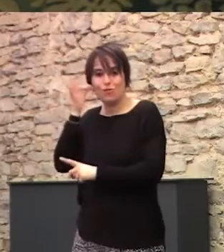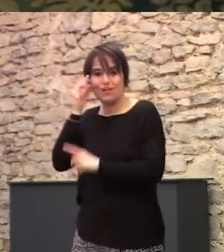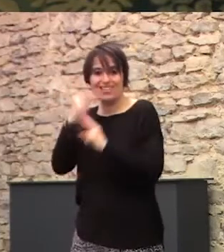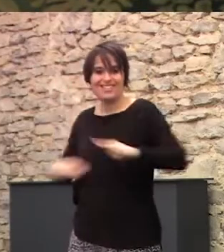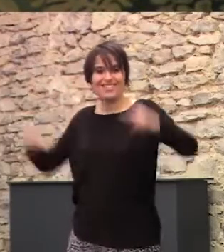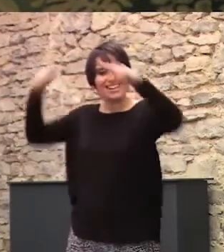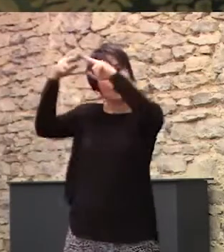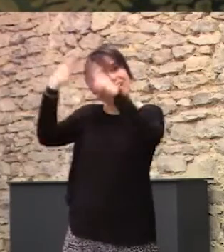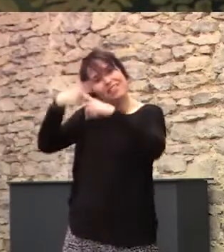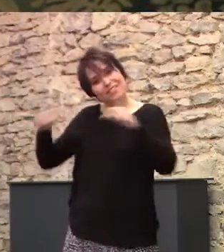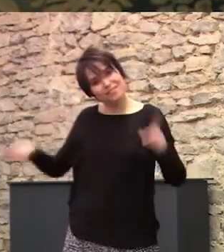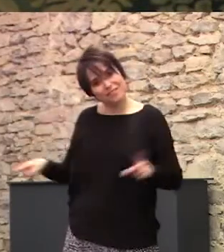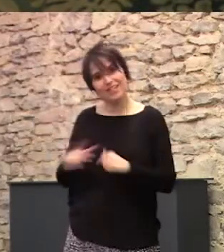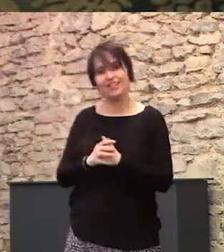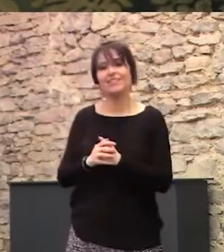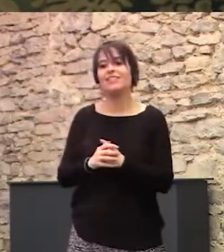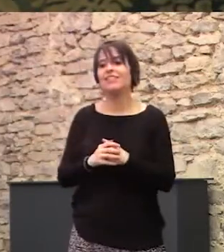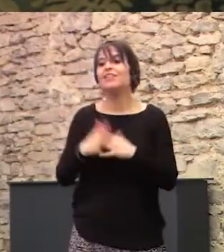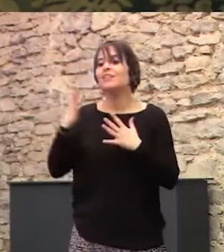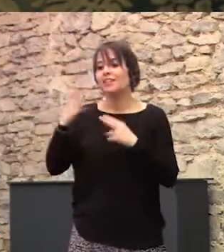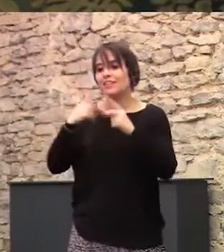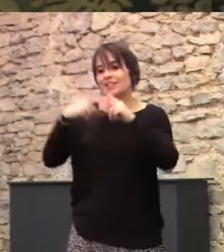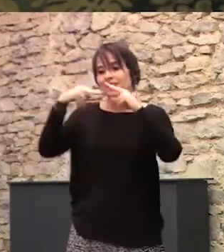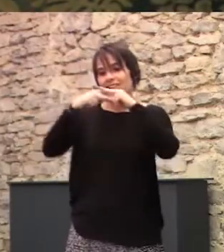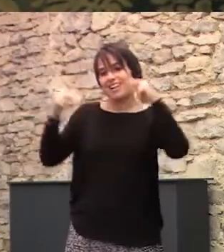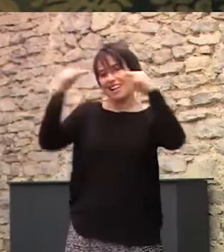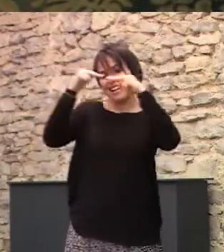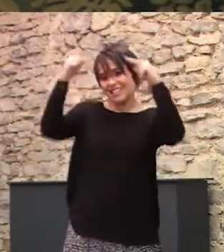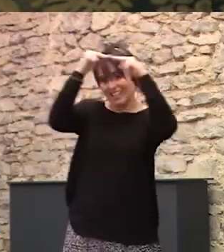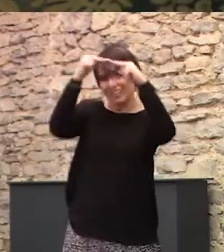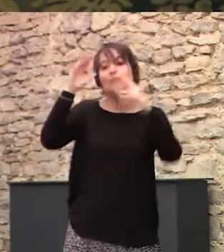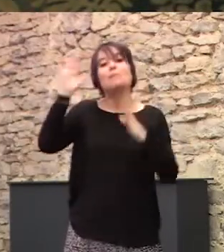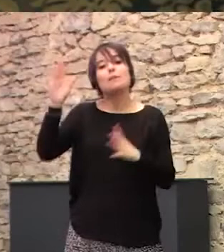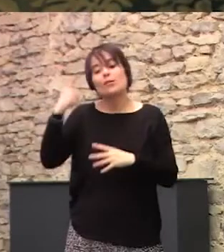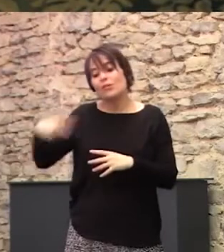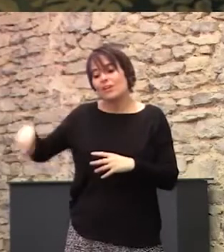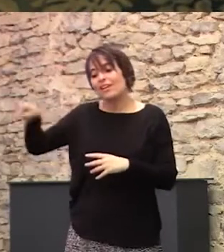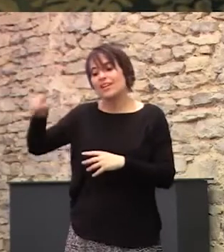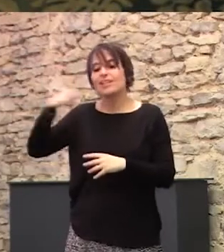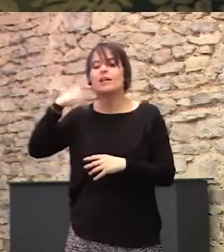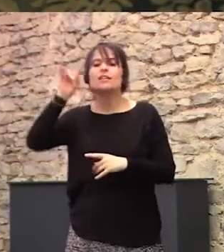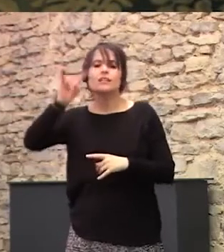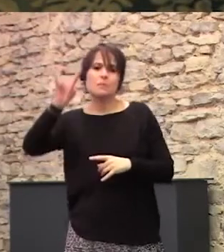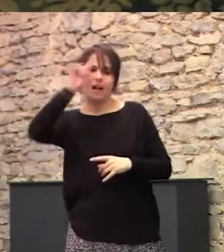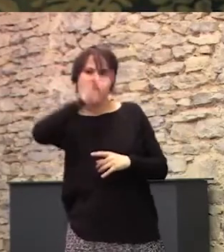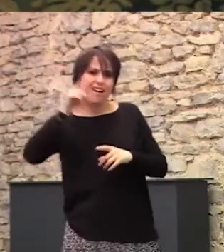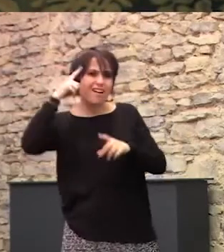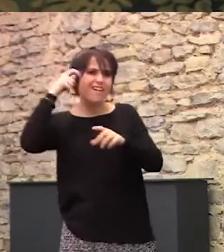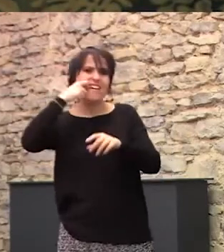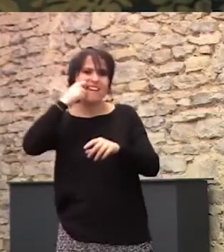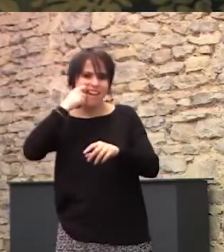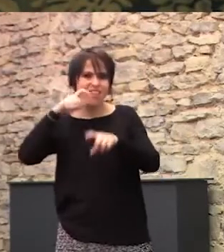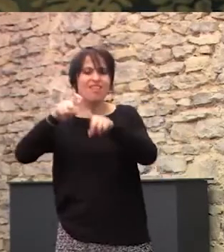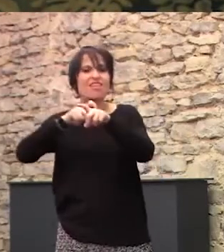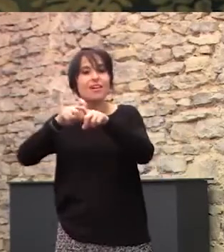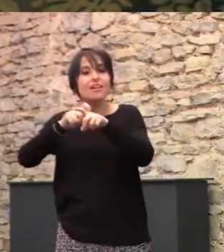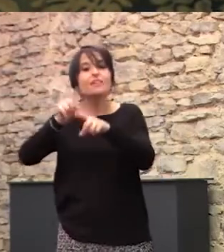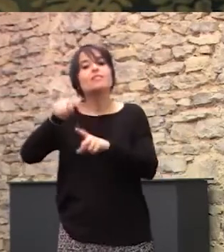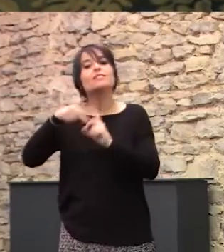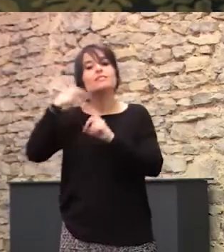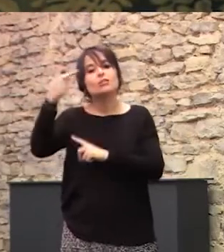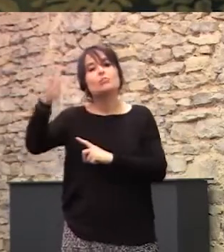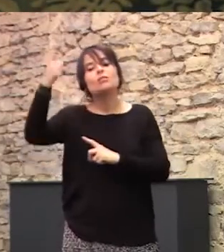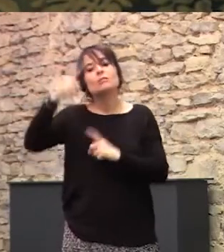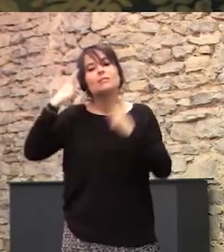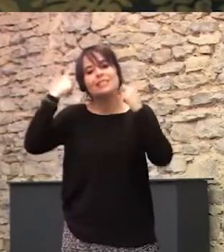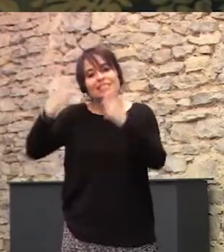análisis, pero ellas la llevan, digamos, ampliando, poniendo el tema de la raza en el centro y